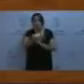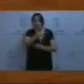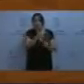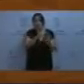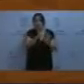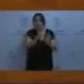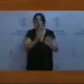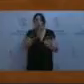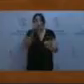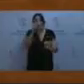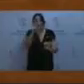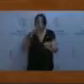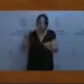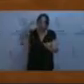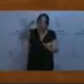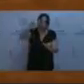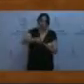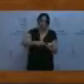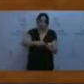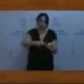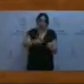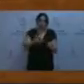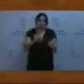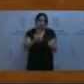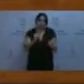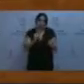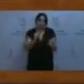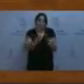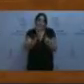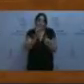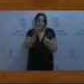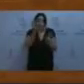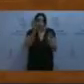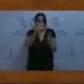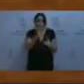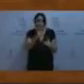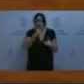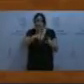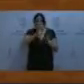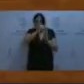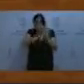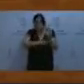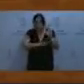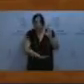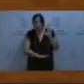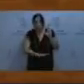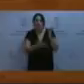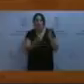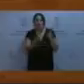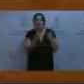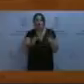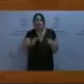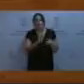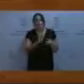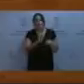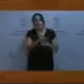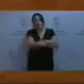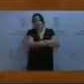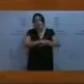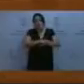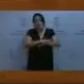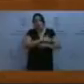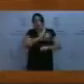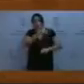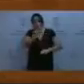negativa Menos donde ya no se puede ir más abajo A pesar de ello A pesar de ello A pesar de la escasa fe Que tiene el gobierno cameral Portavoz